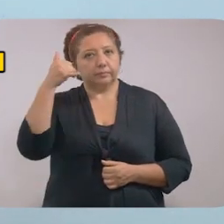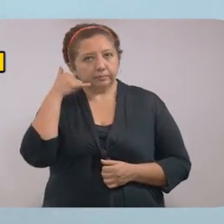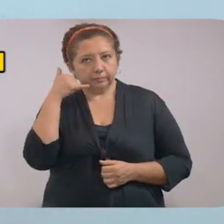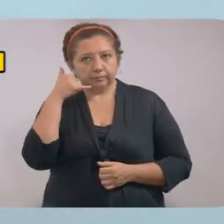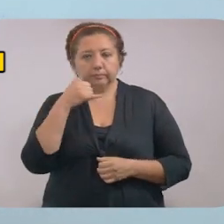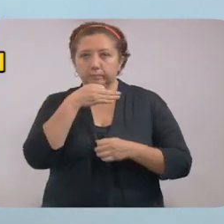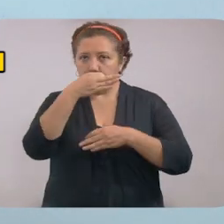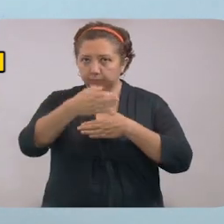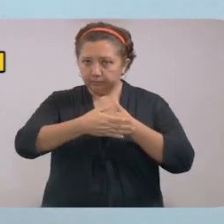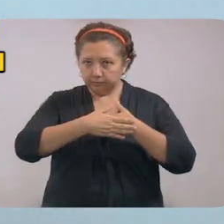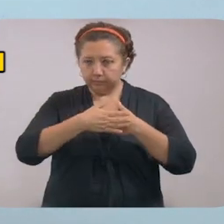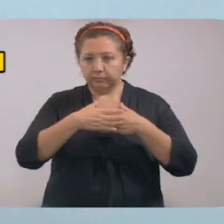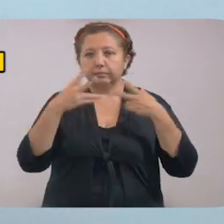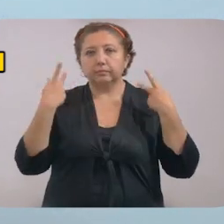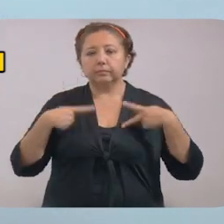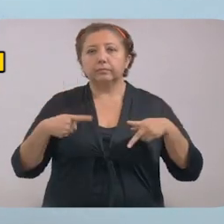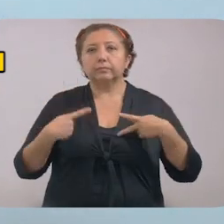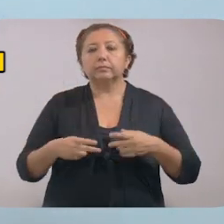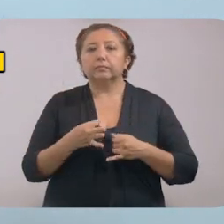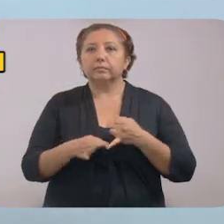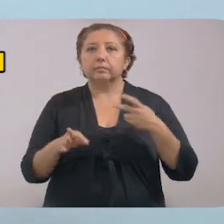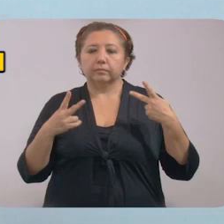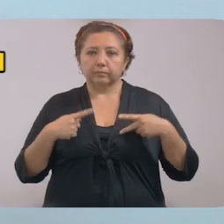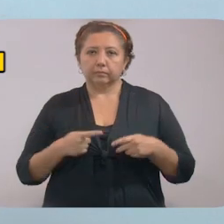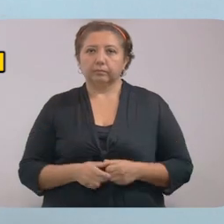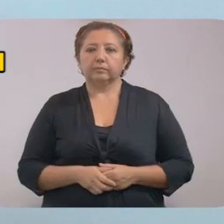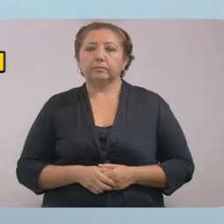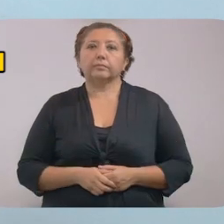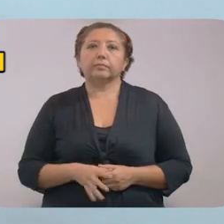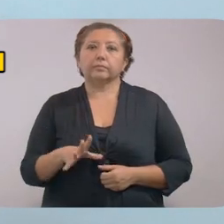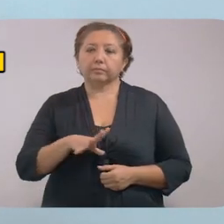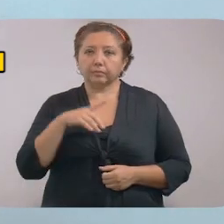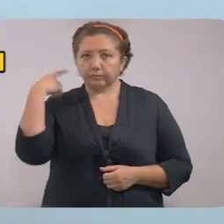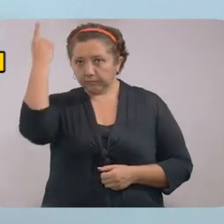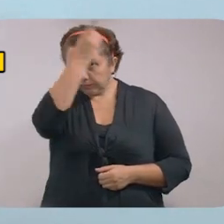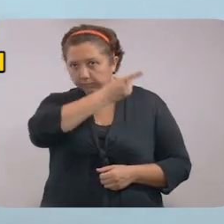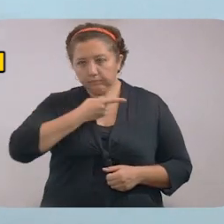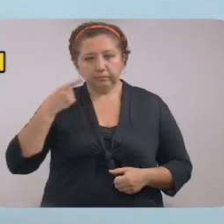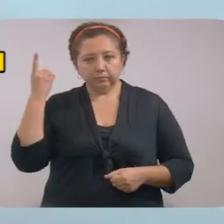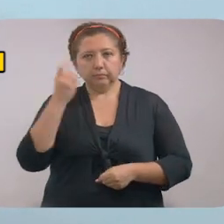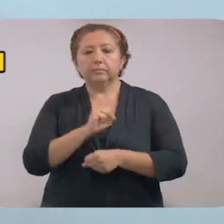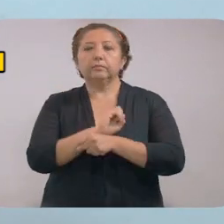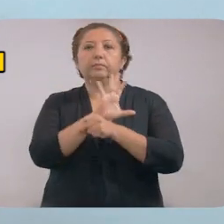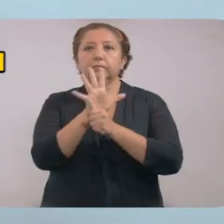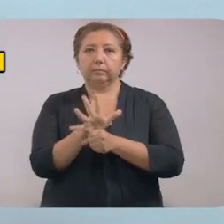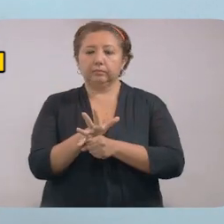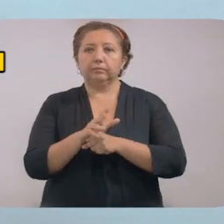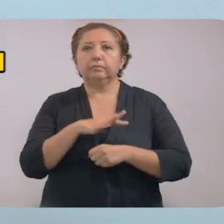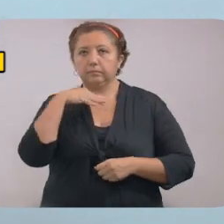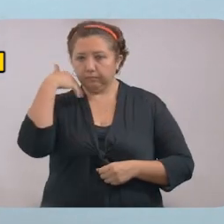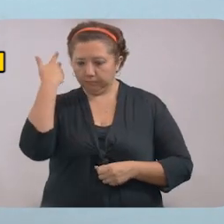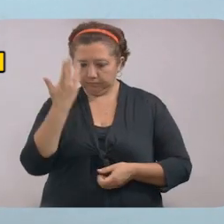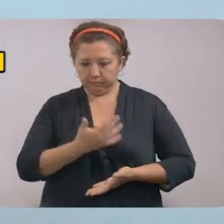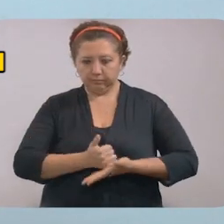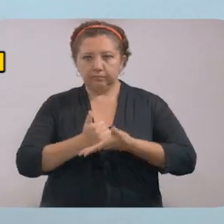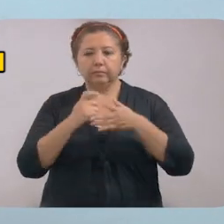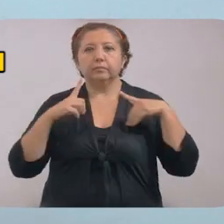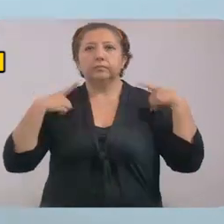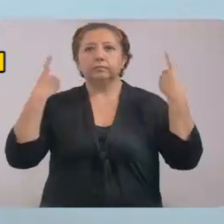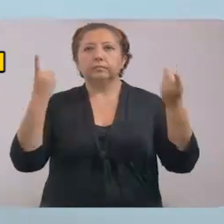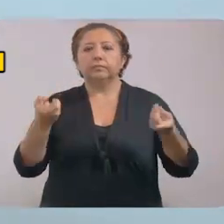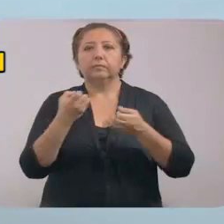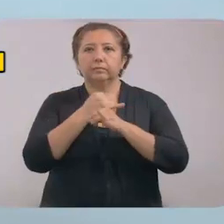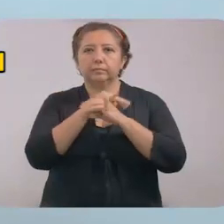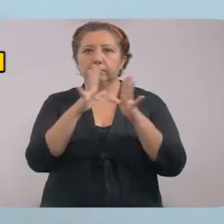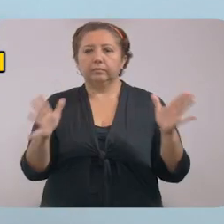llamadas telefónicas a los últimos contactos de las personas que al ser diagnosticadas con coronavirus deseen cooperar proporcionando